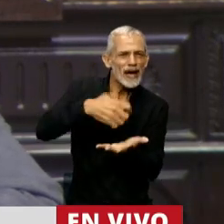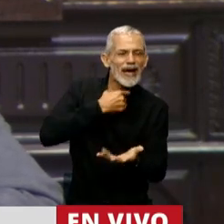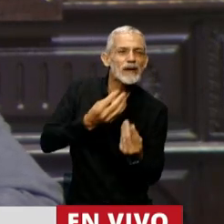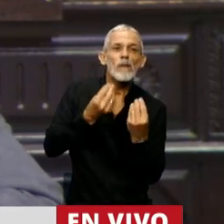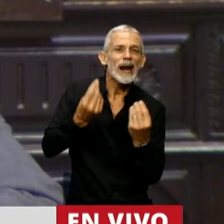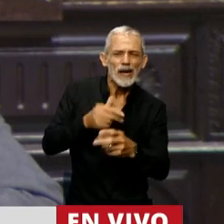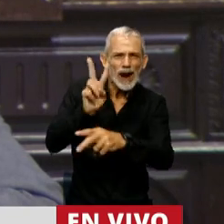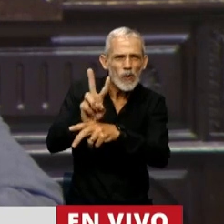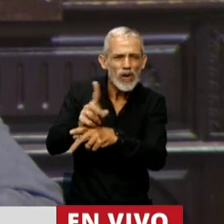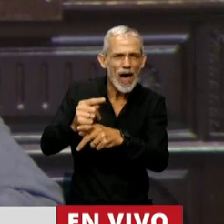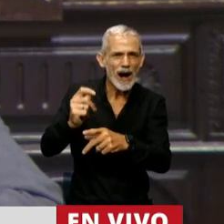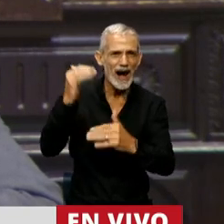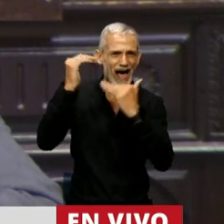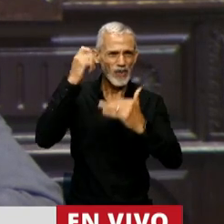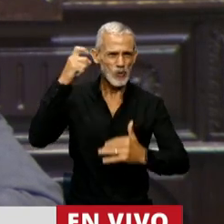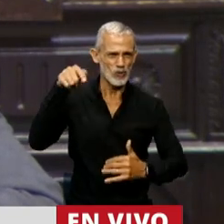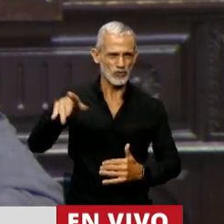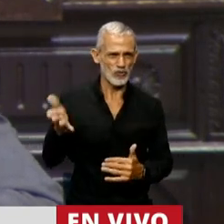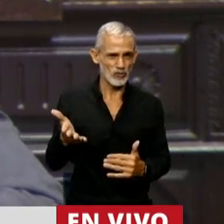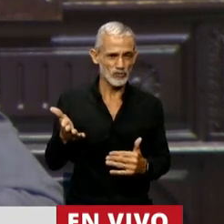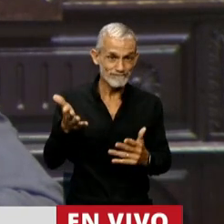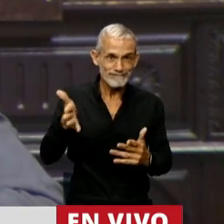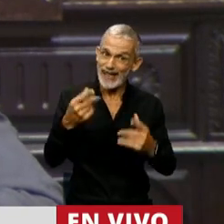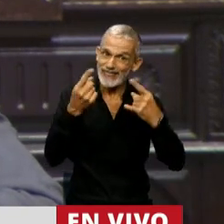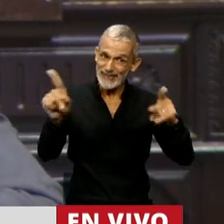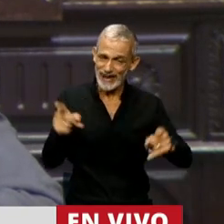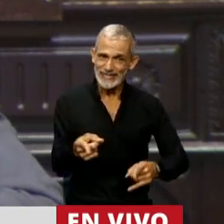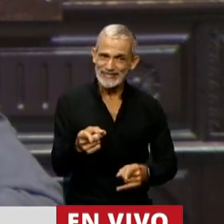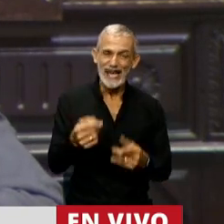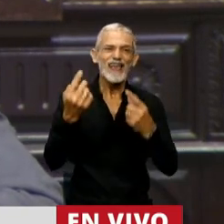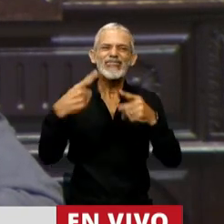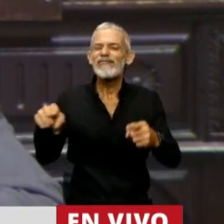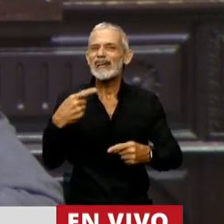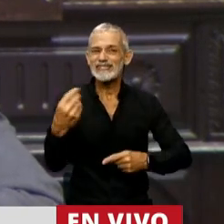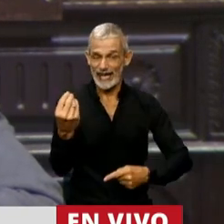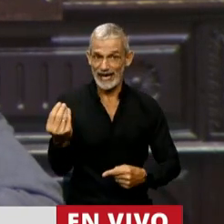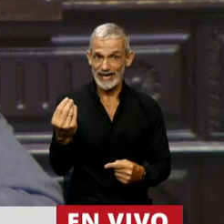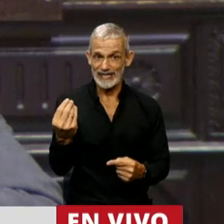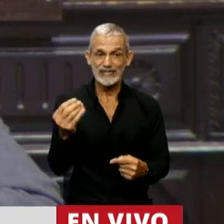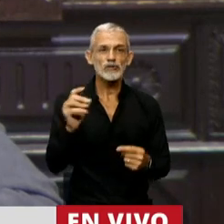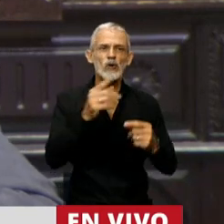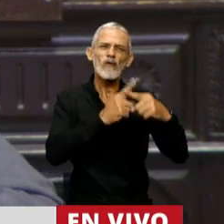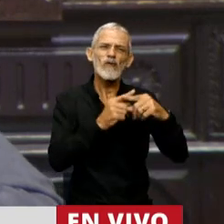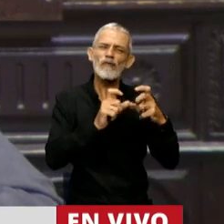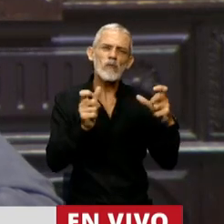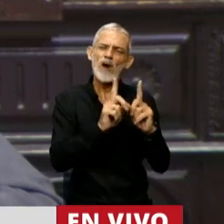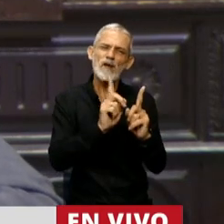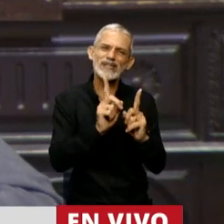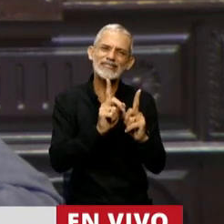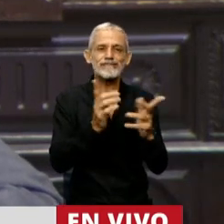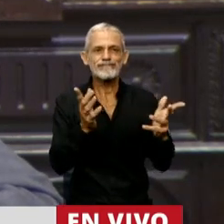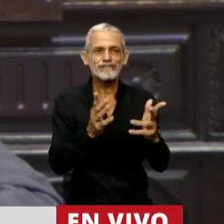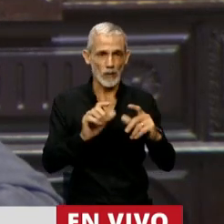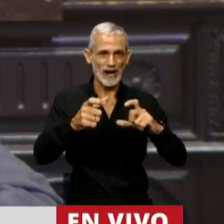para proteger a nuestros adultos mayores. Y esa es la diferencia sustantiva. La diferencia sustantiva no es solamente la fórmula. La diferencia